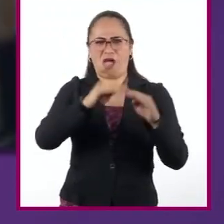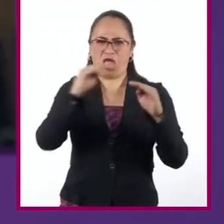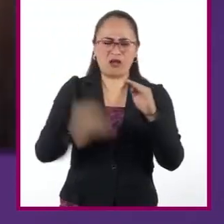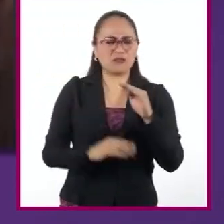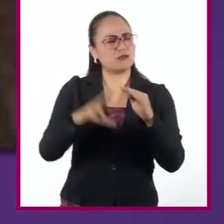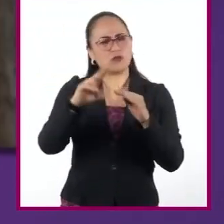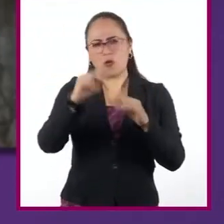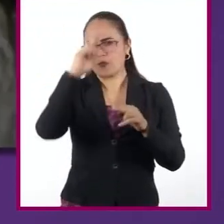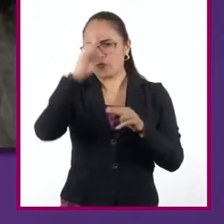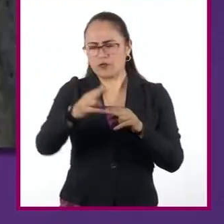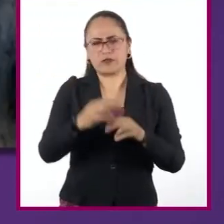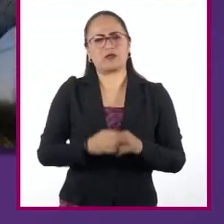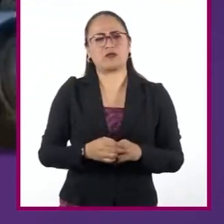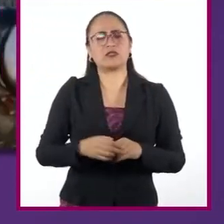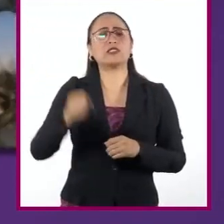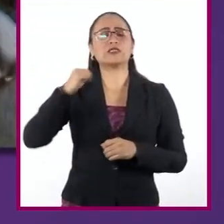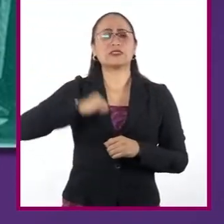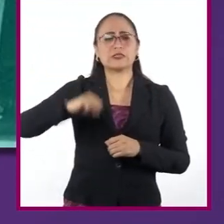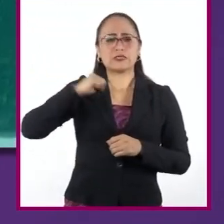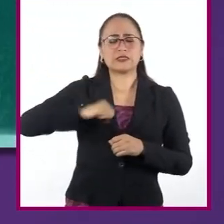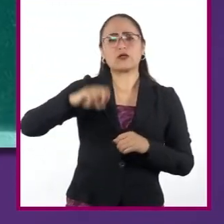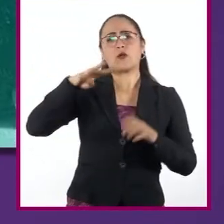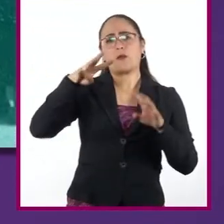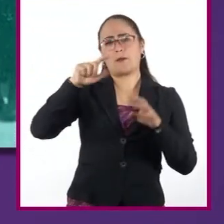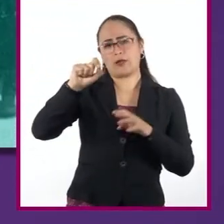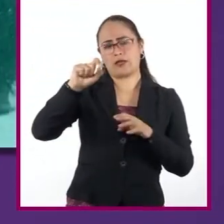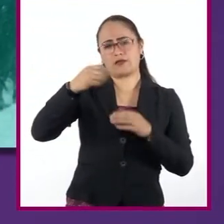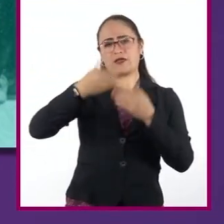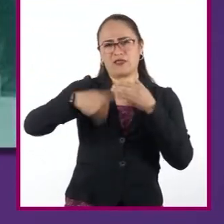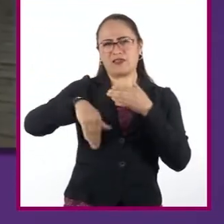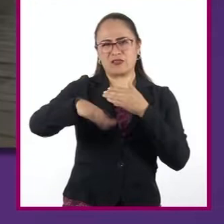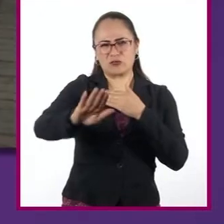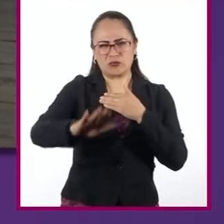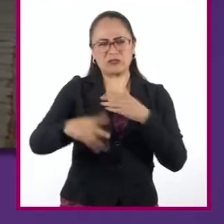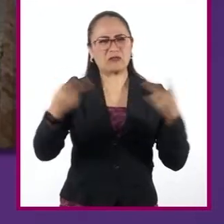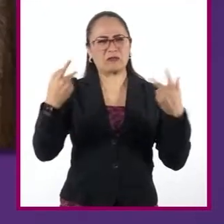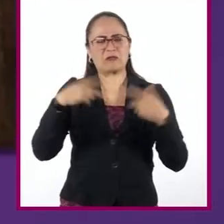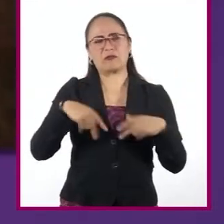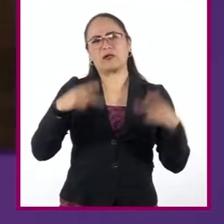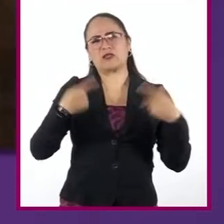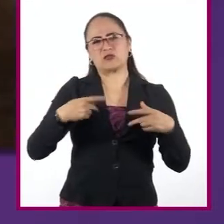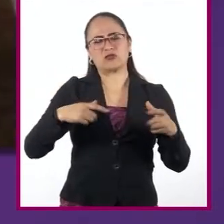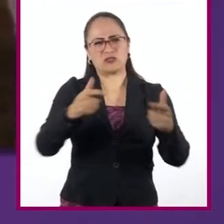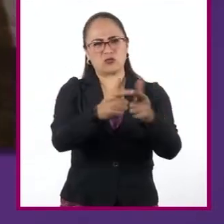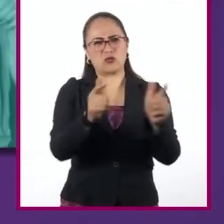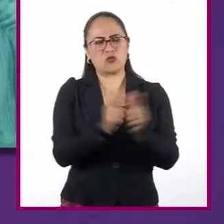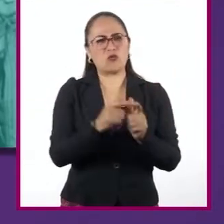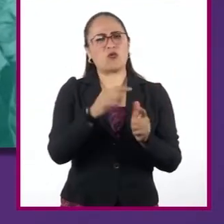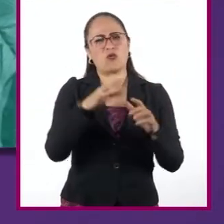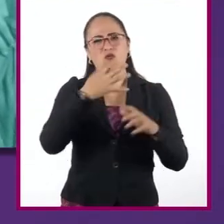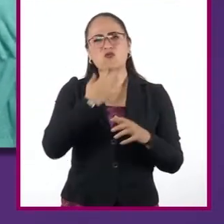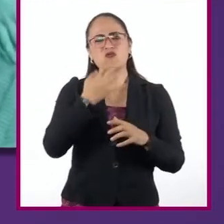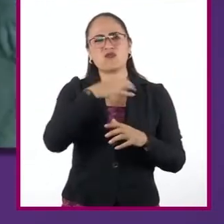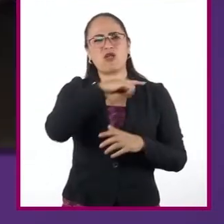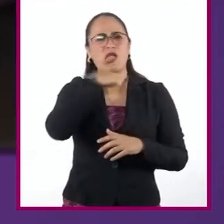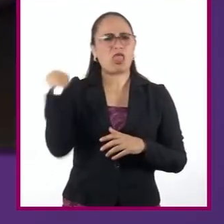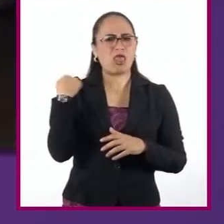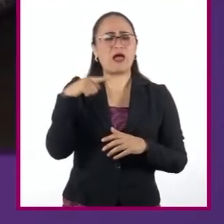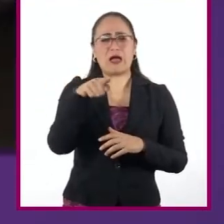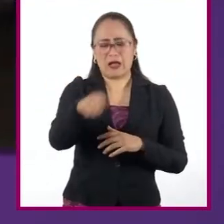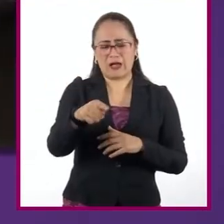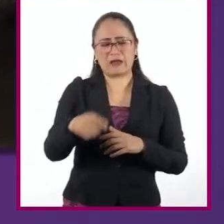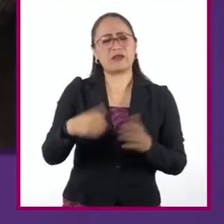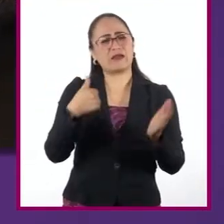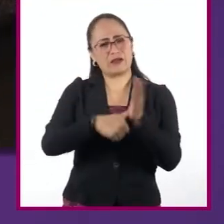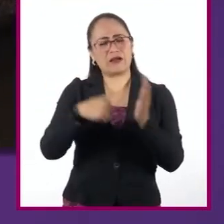XX, después del Holocausto de la Segunda Guerra Mundial, donde la dignidad humana apareció como el fundamento de los derechos humanos en la Carta de